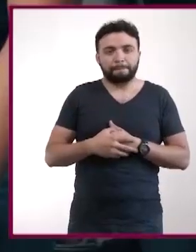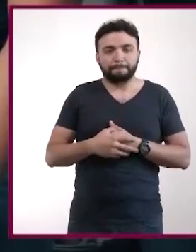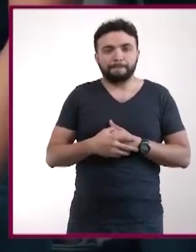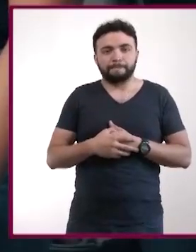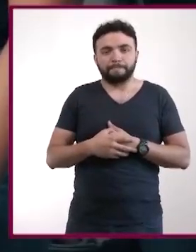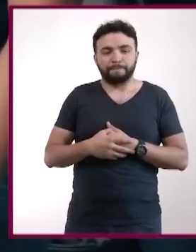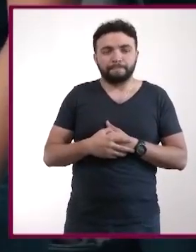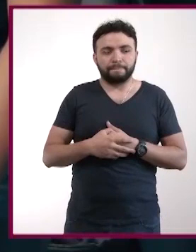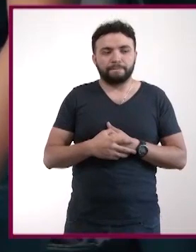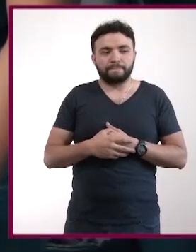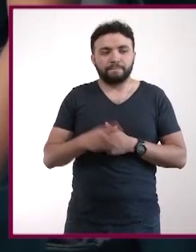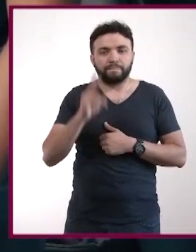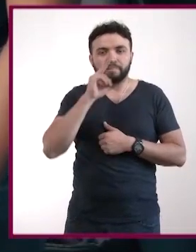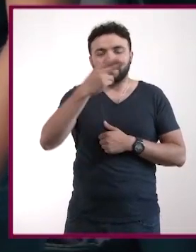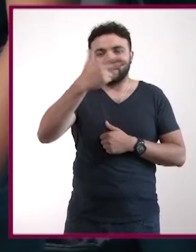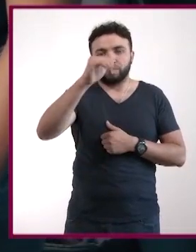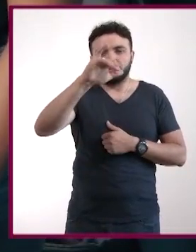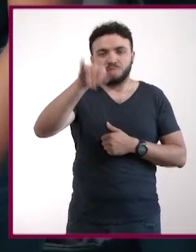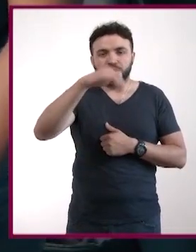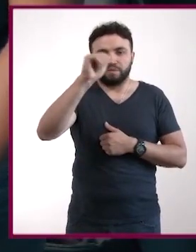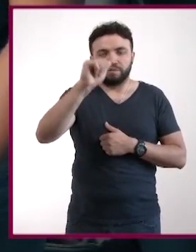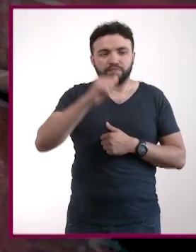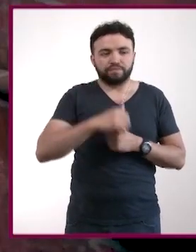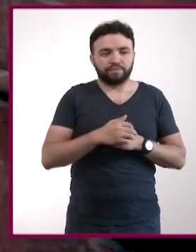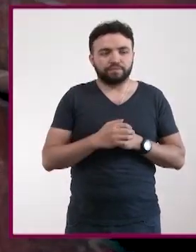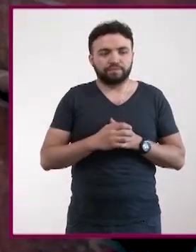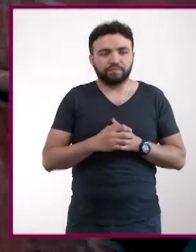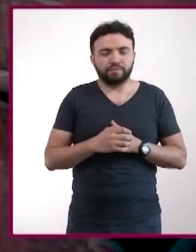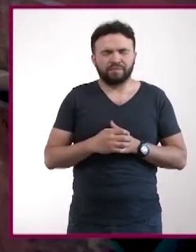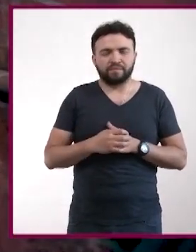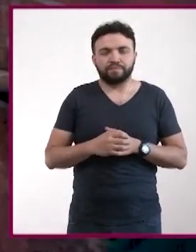Ah, me gustan las hojas de este, sí, muy bonitas.